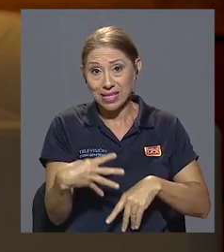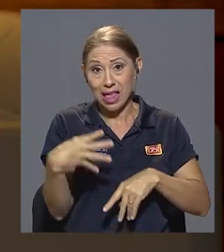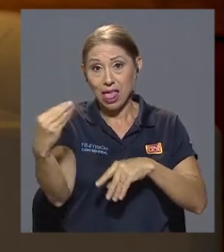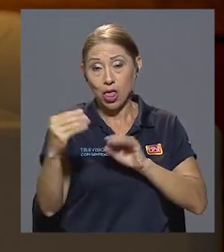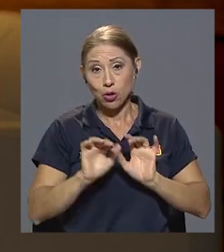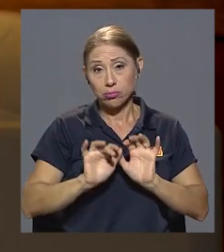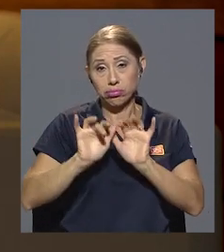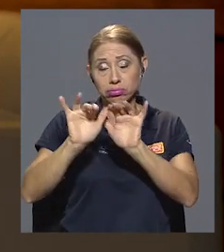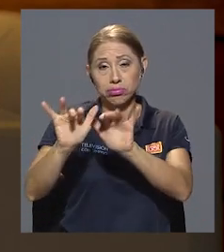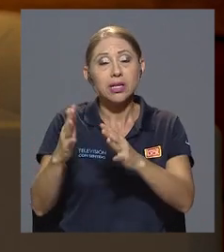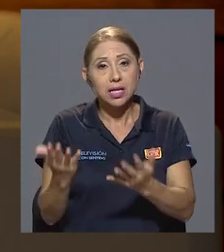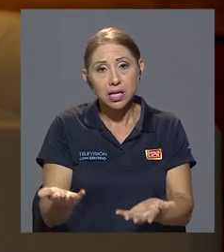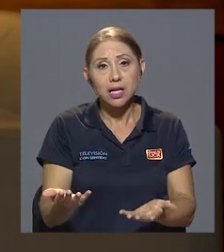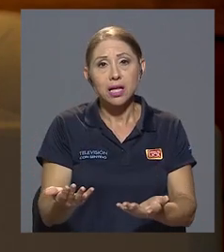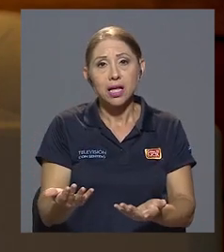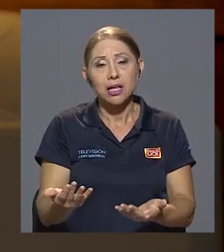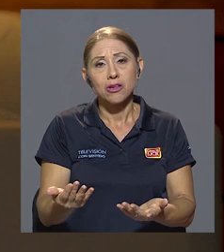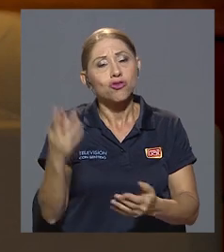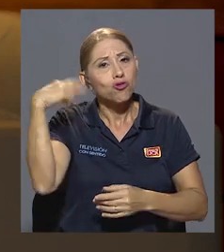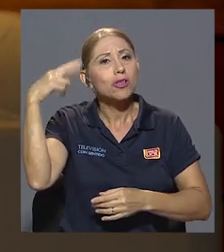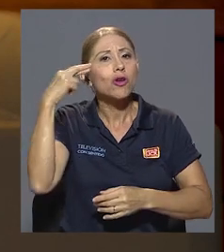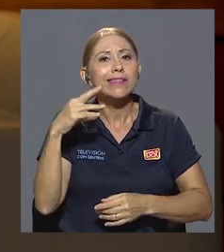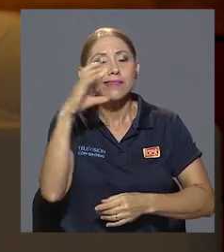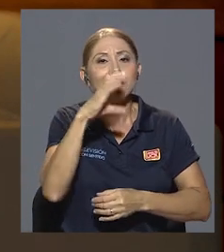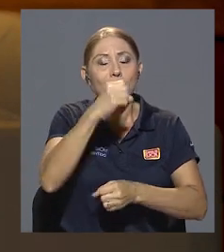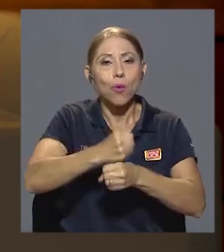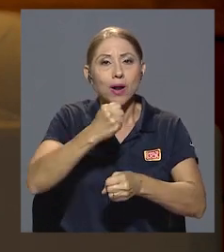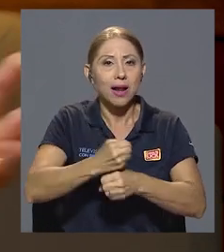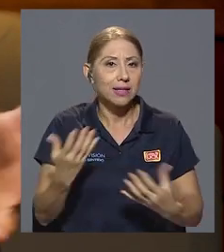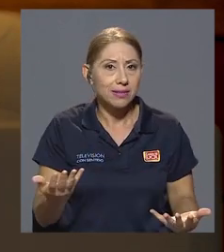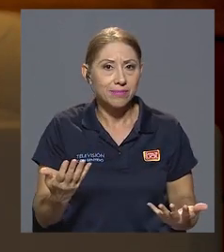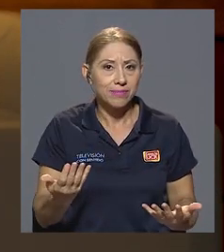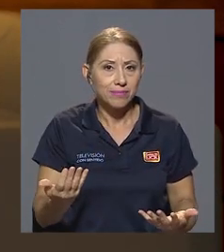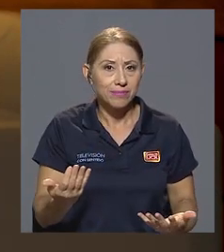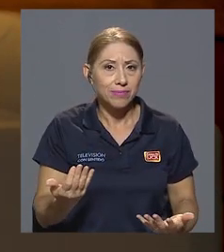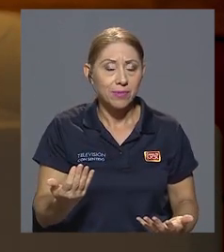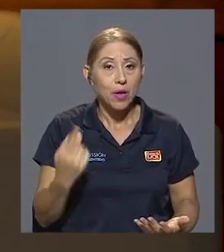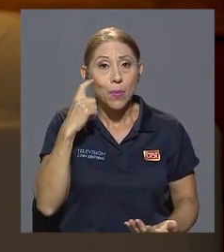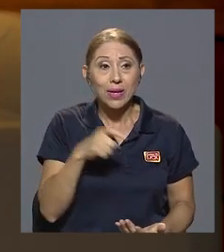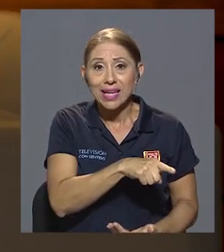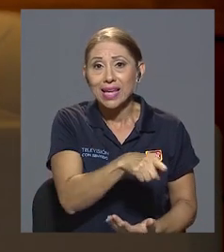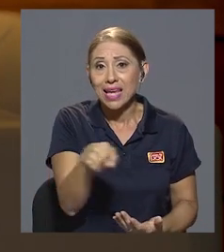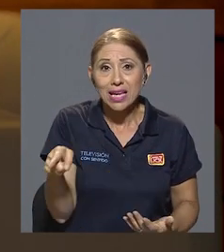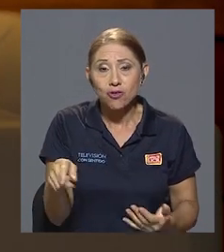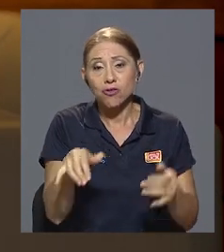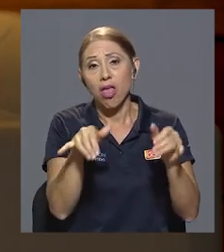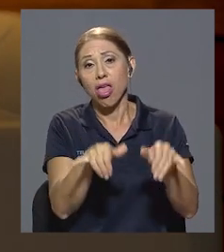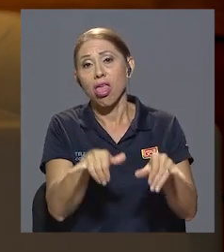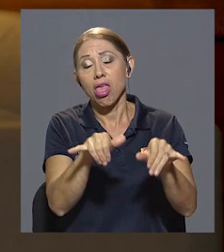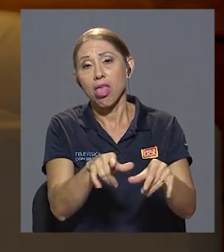mencionar son razones laborales que no encuentran forma pues